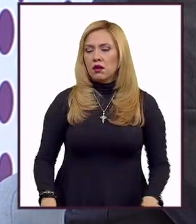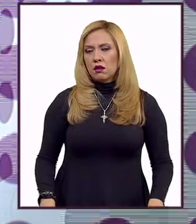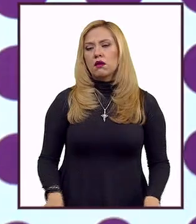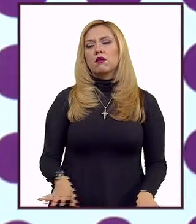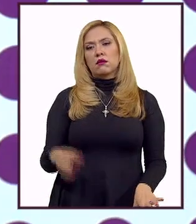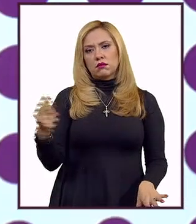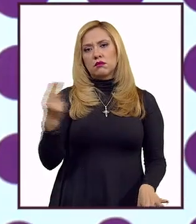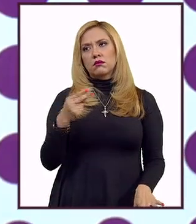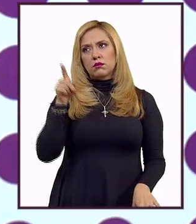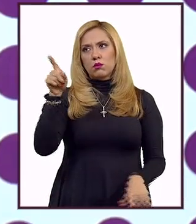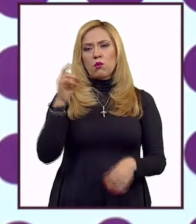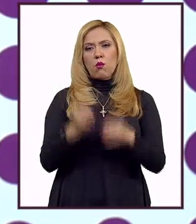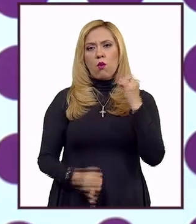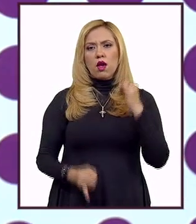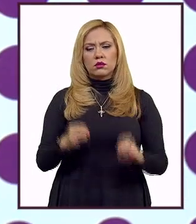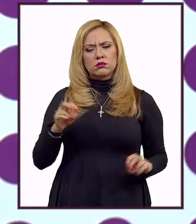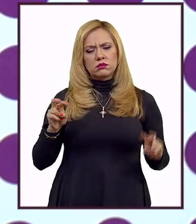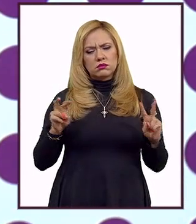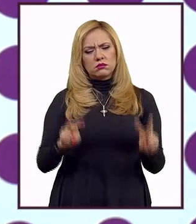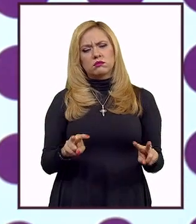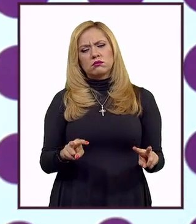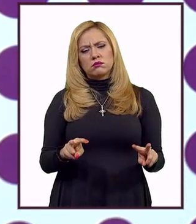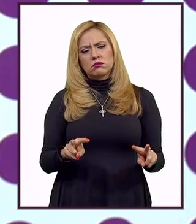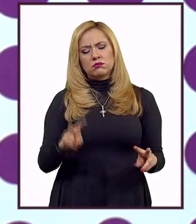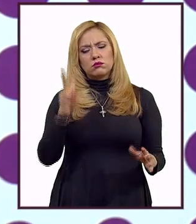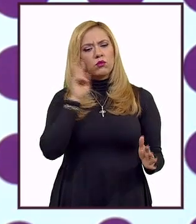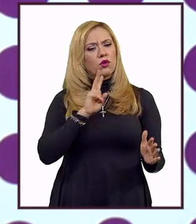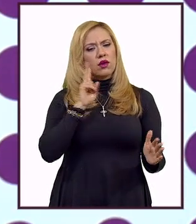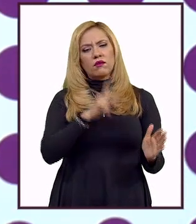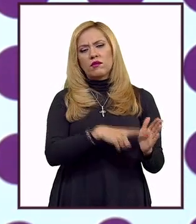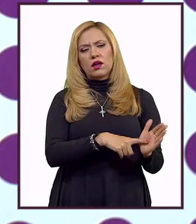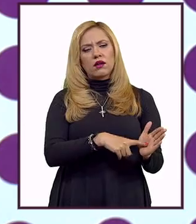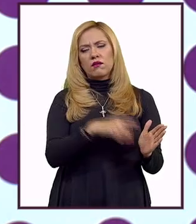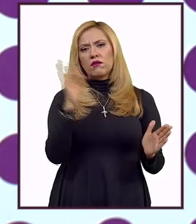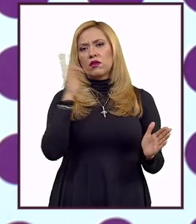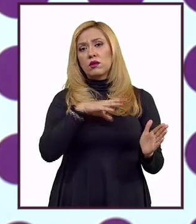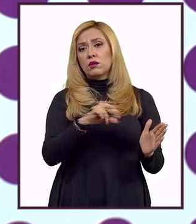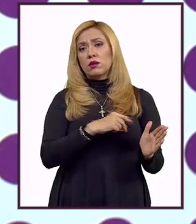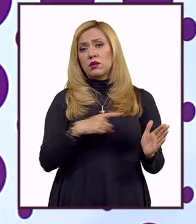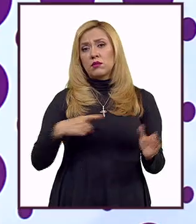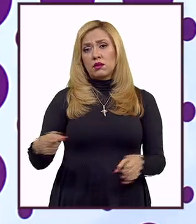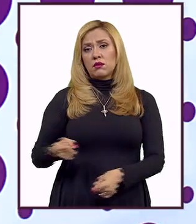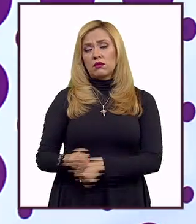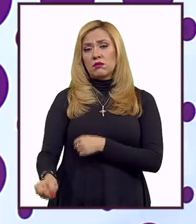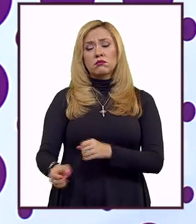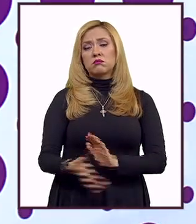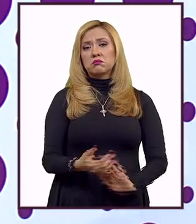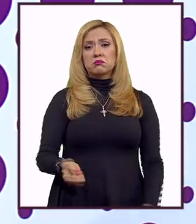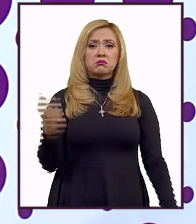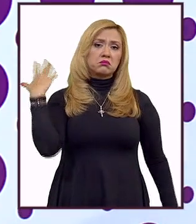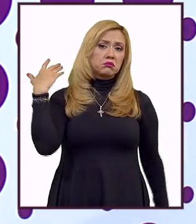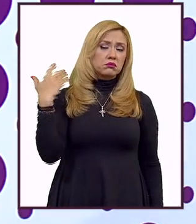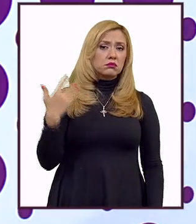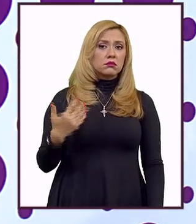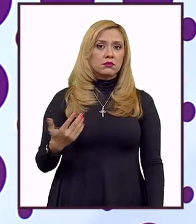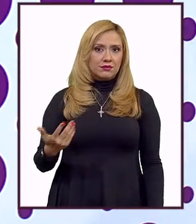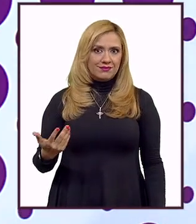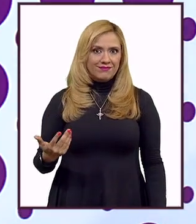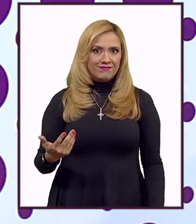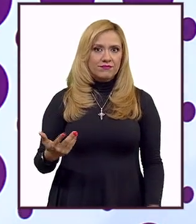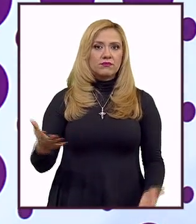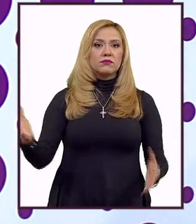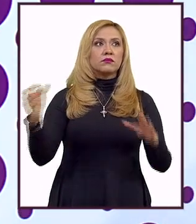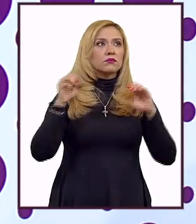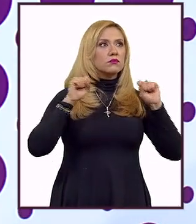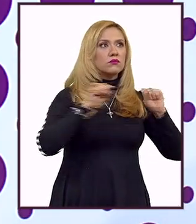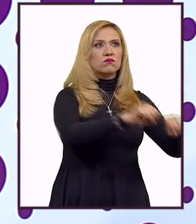control, se garantizaría que pruebas ilegales o violatorias de derechos humanos puedan ser ponderadas en el juicio y el arraigo, que es una